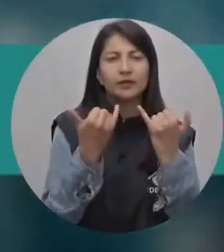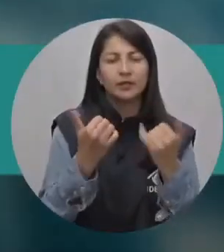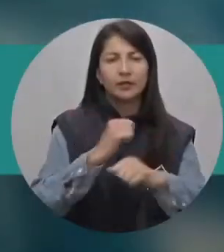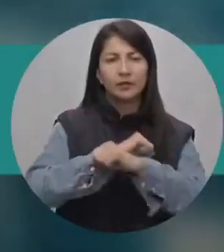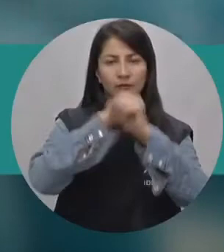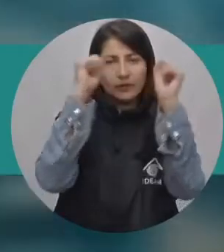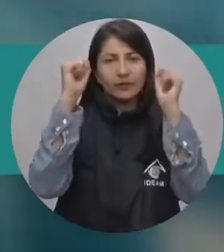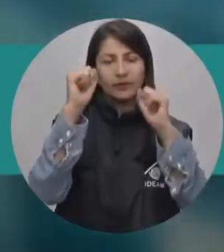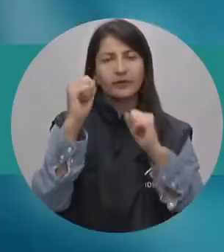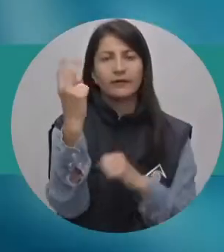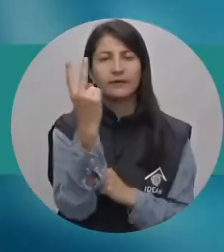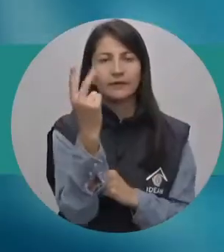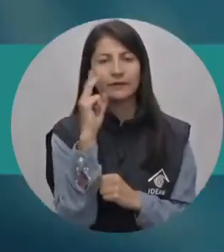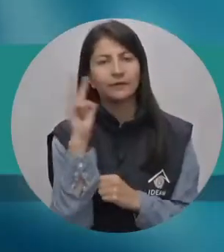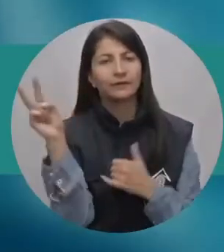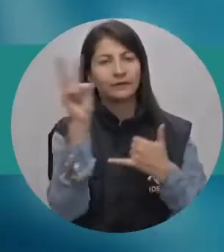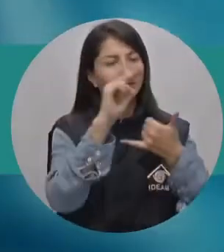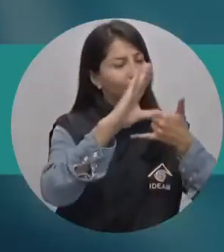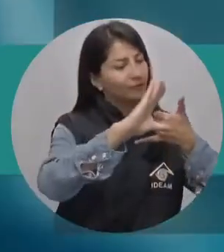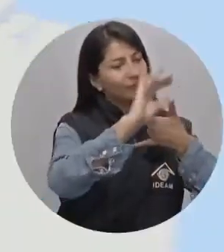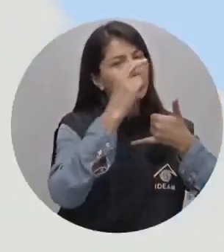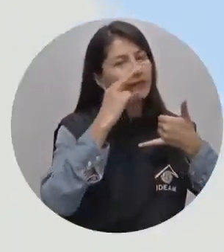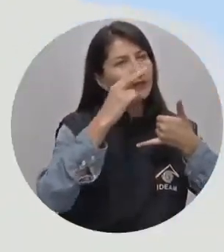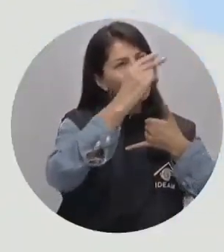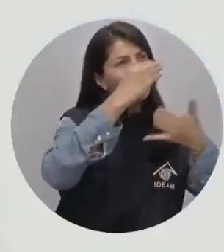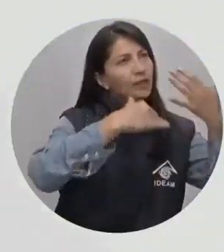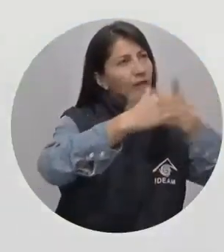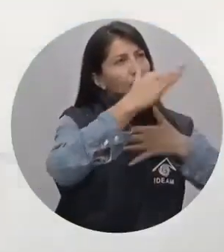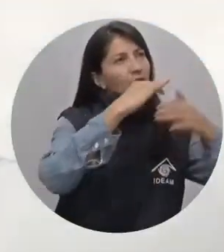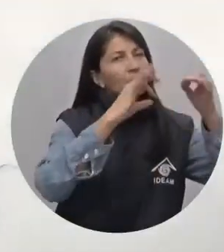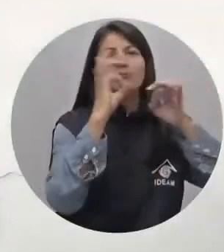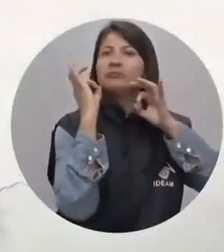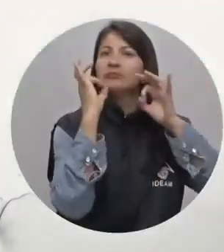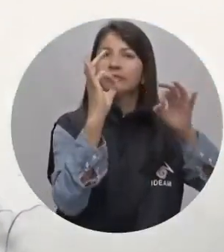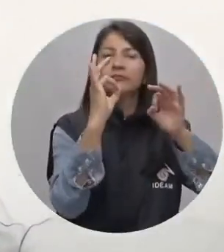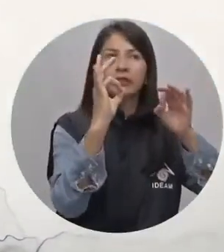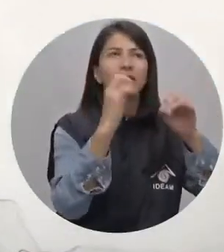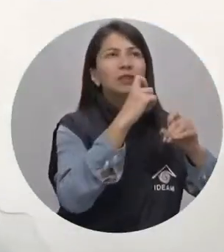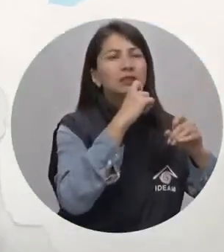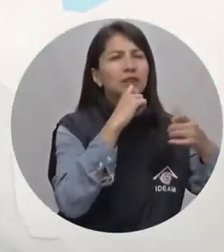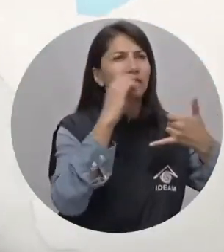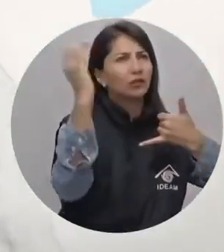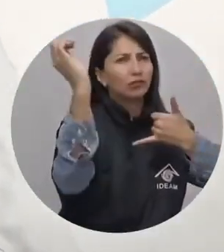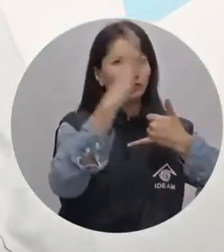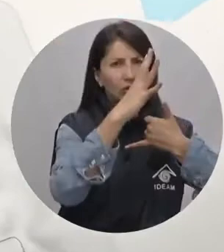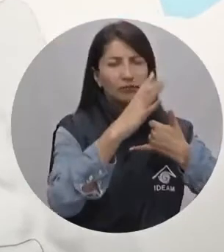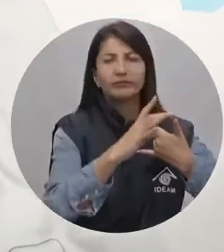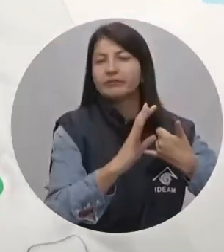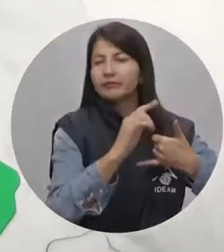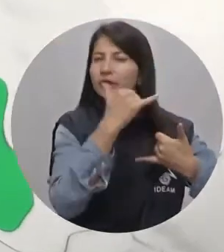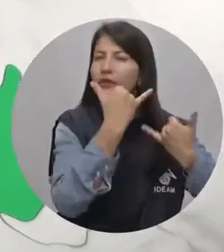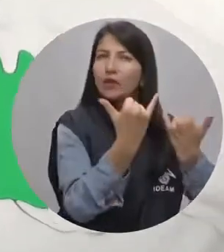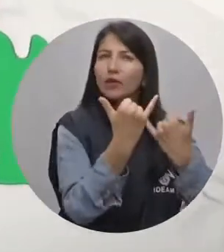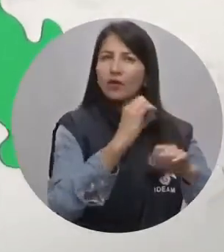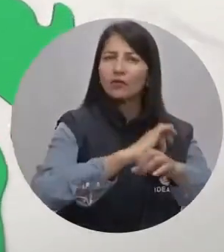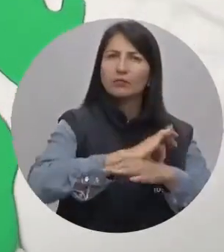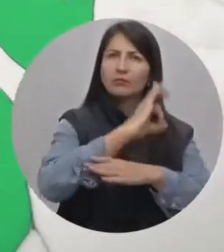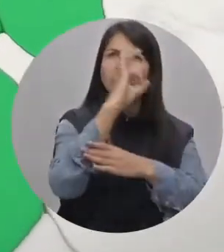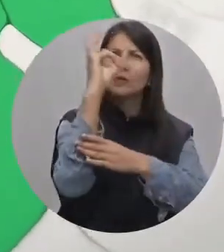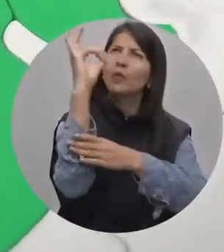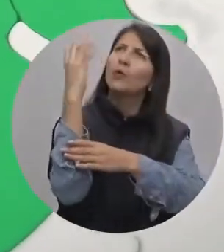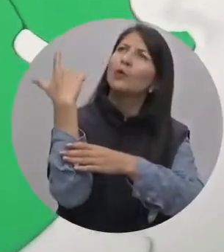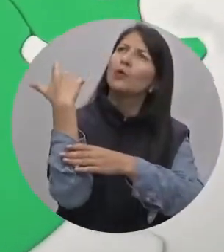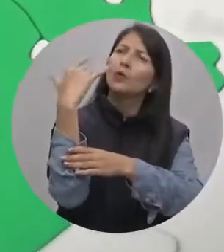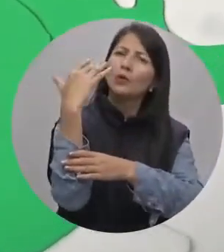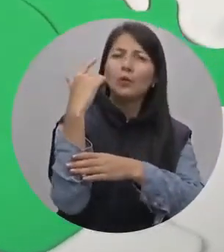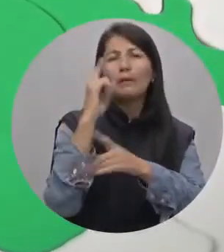Pronóstico del tiempo para la tarde del viernes. La región Caribe pasa del mediodía con más nubosidad en departamentos como Cesar,